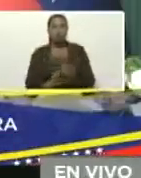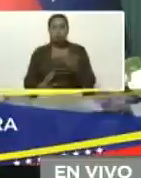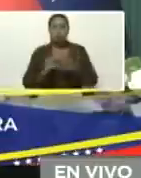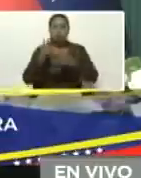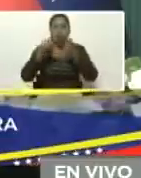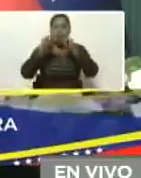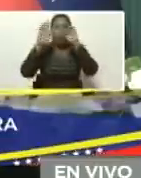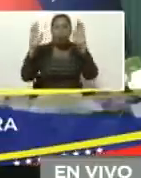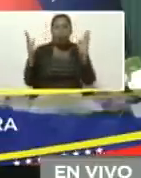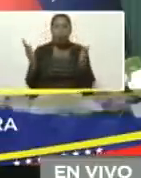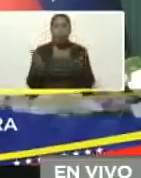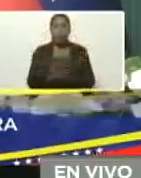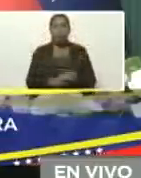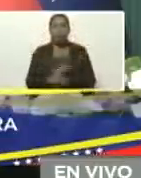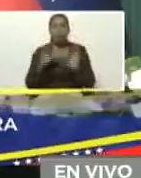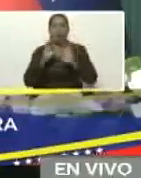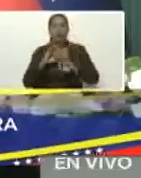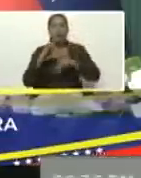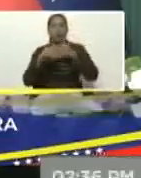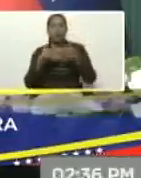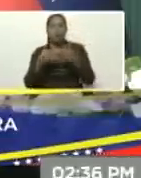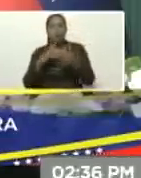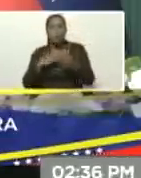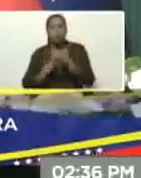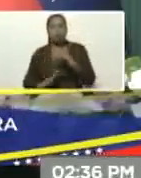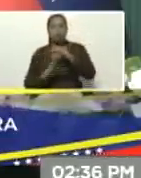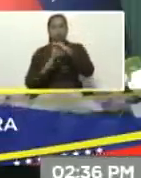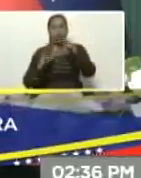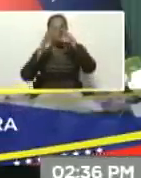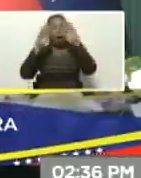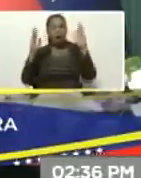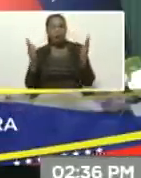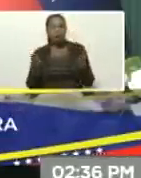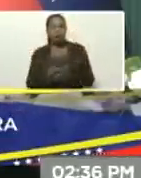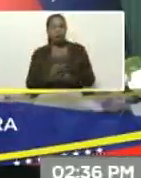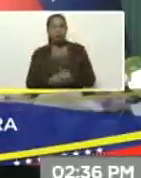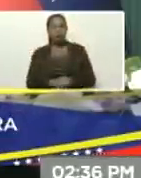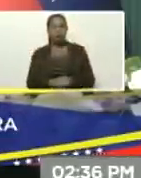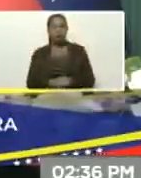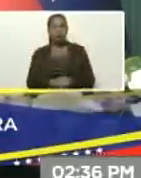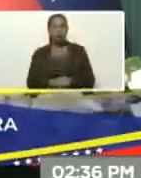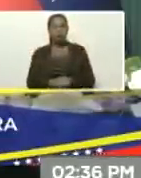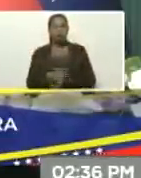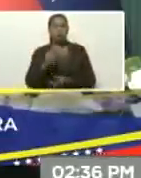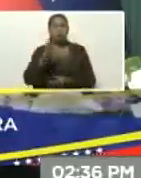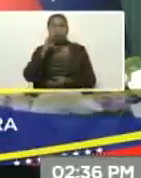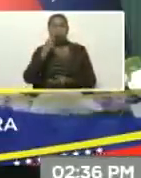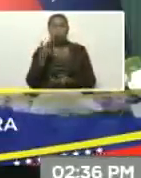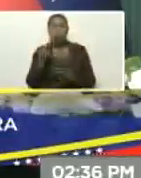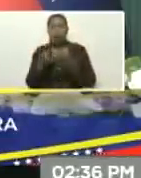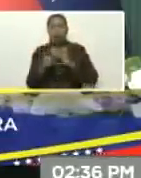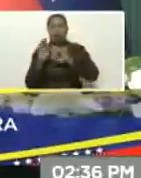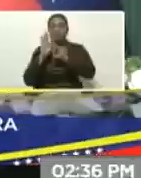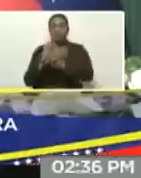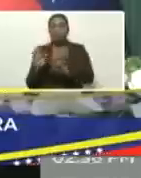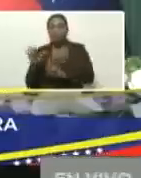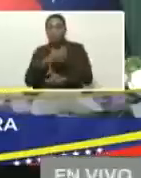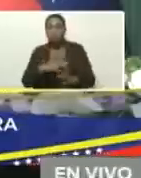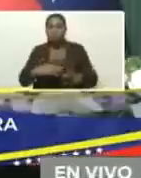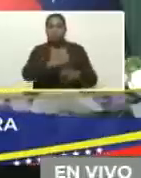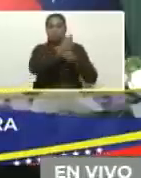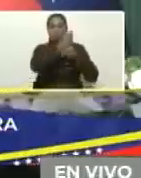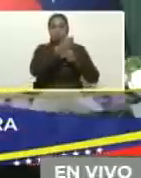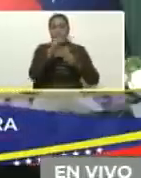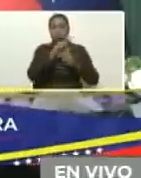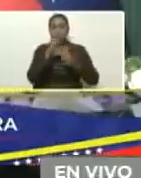otro mundo. Nada ni nadie podrá detener al mundo, que no tendrá hegemones ni hegemonismos.